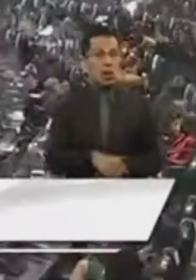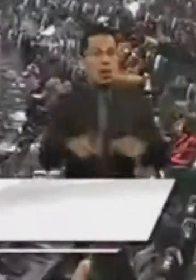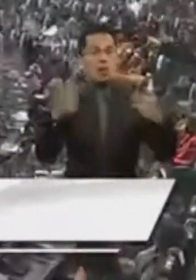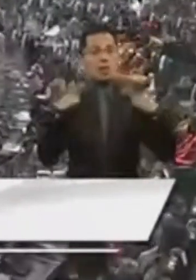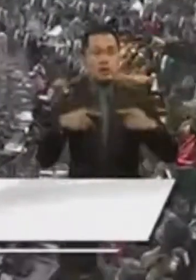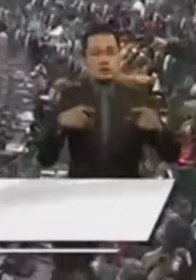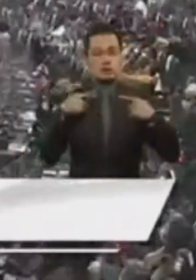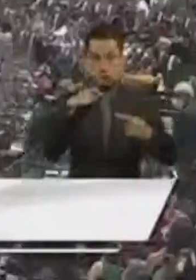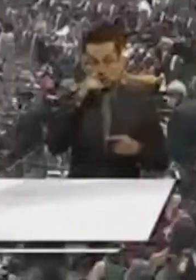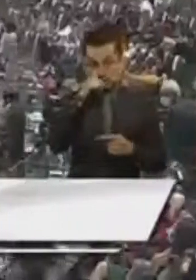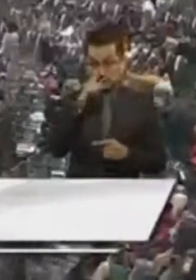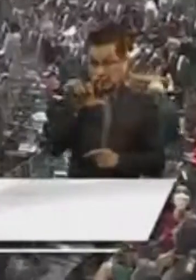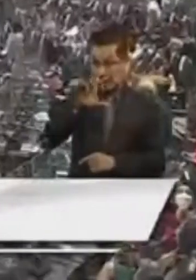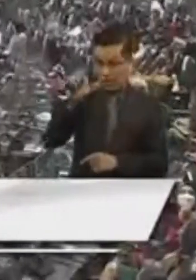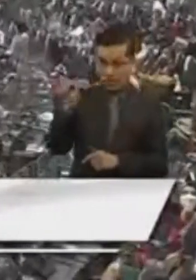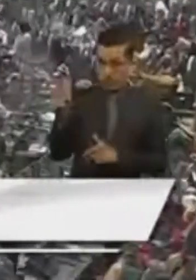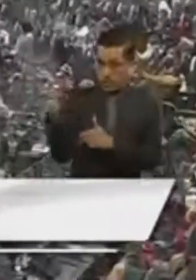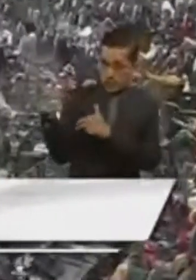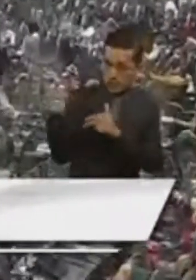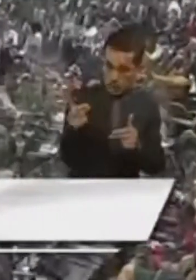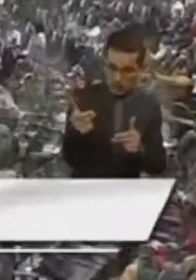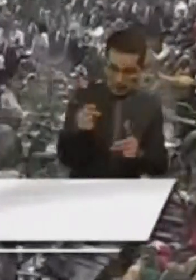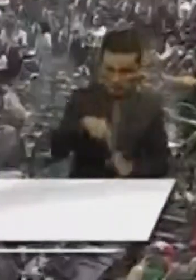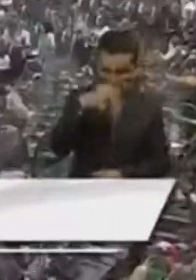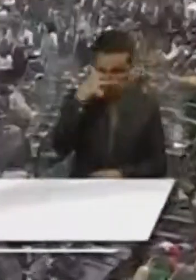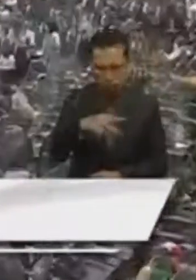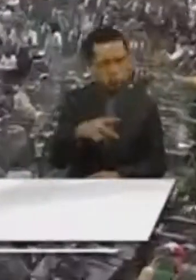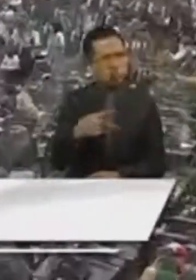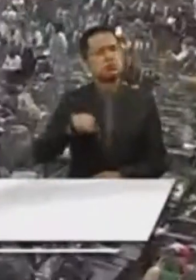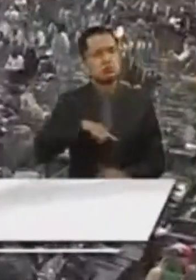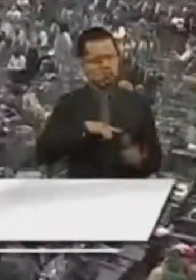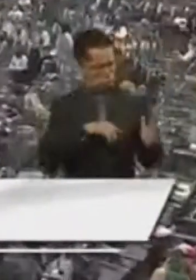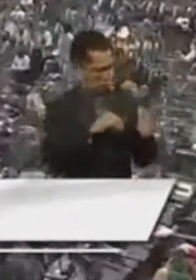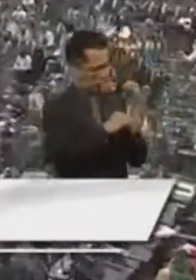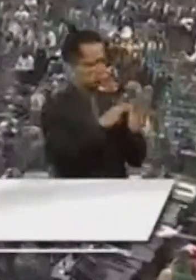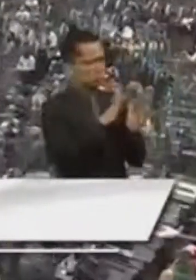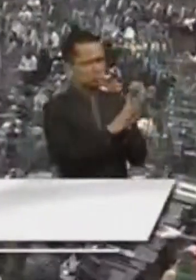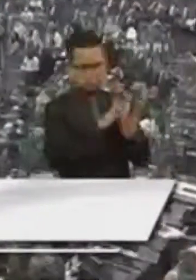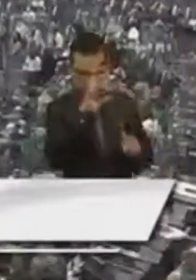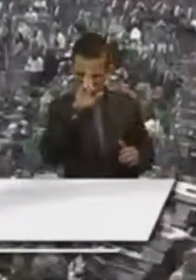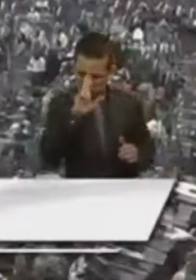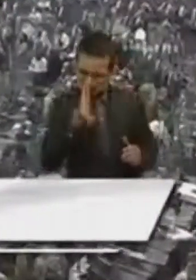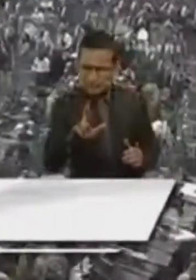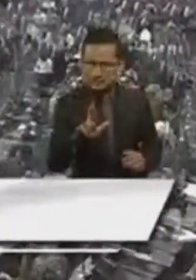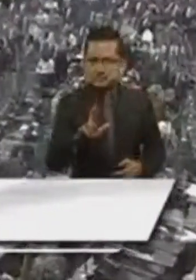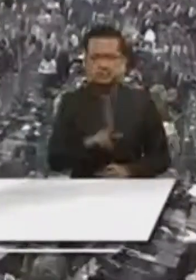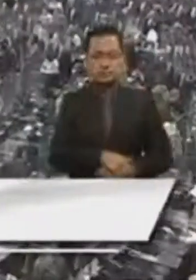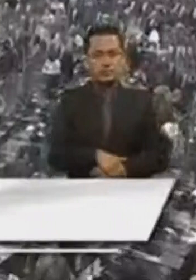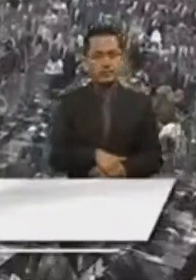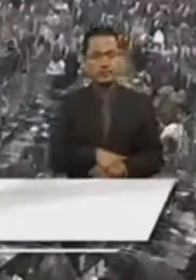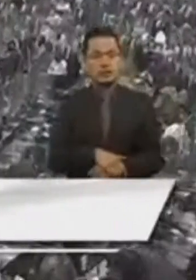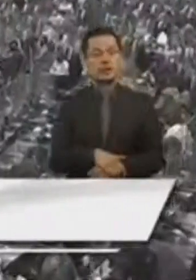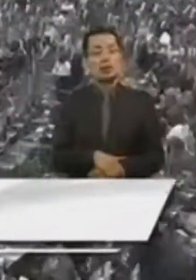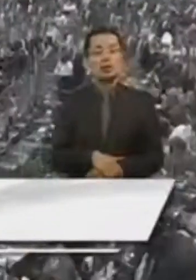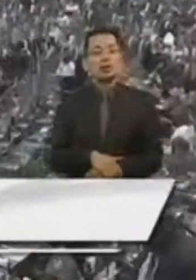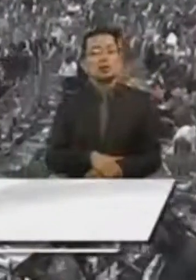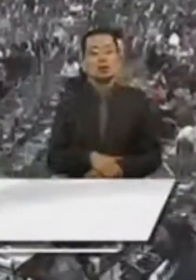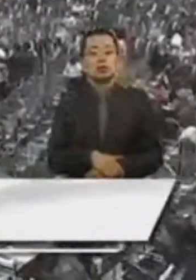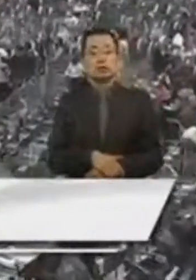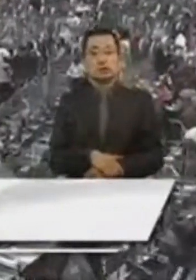Logramos y plasmamos en la Constitución un sistema de salud